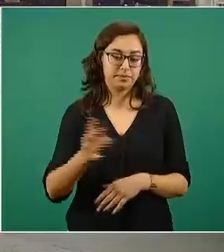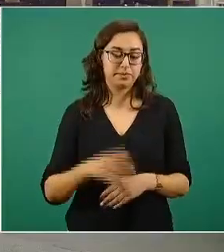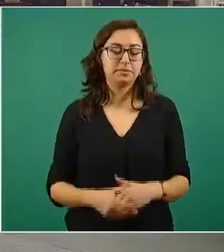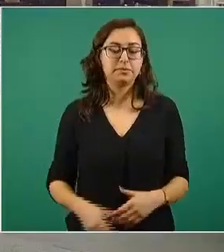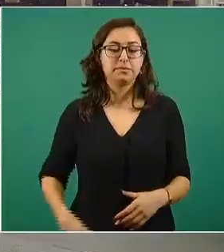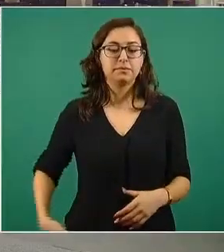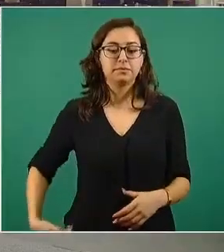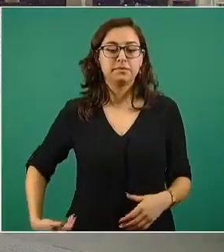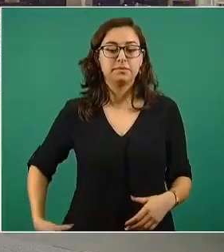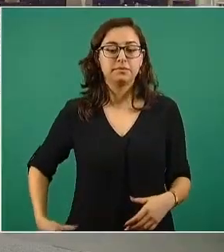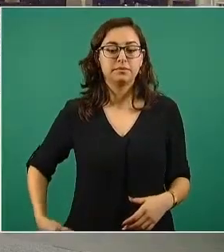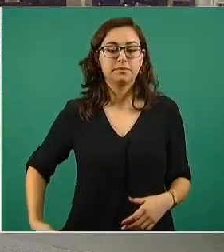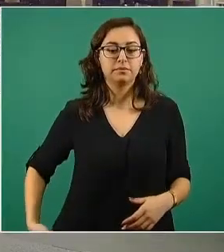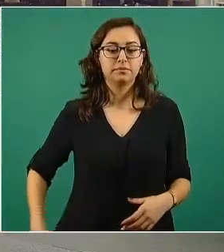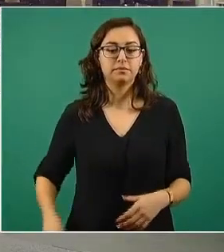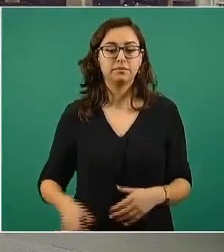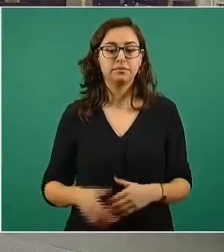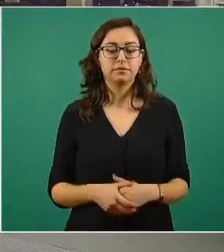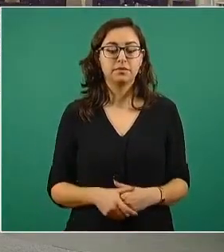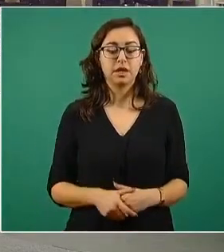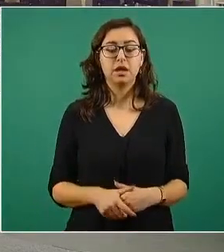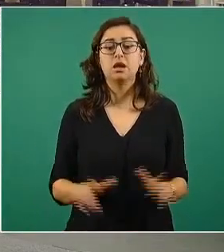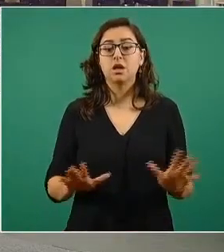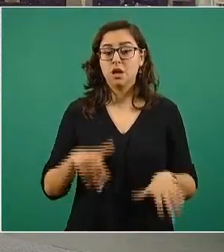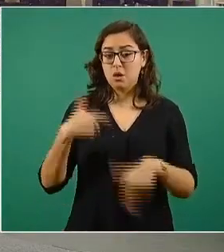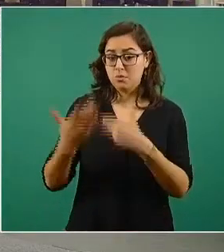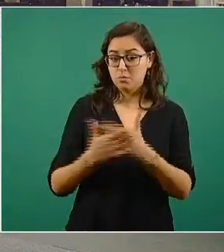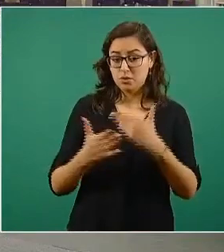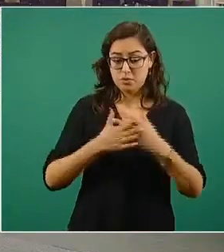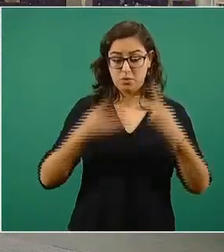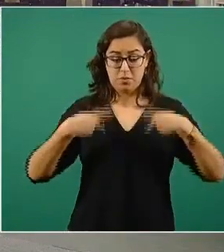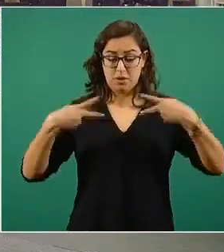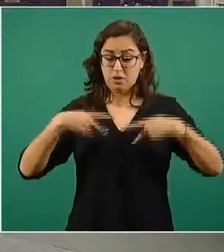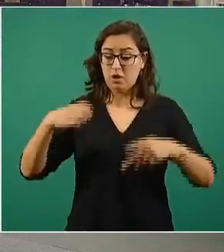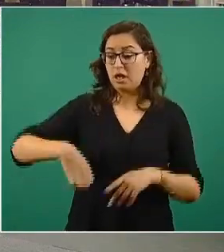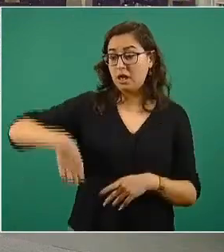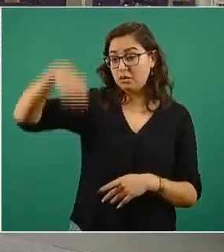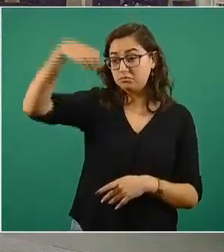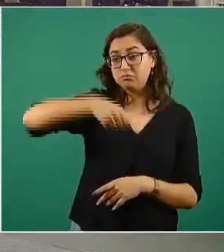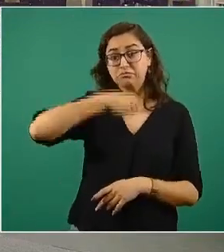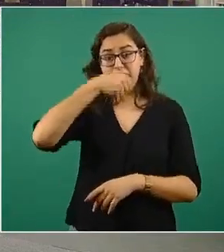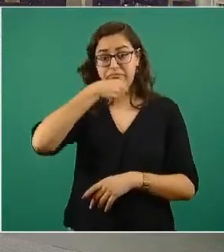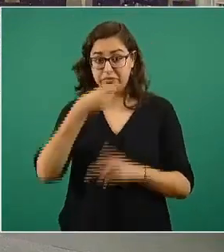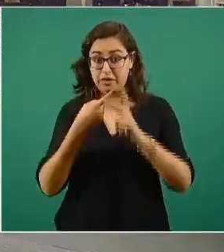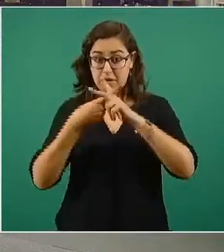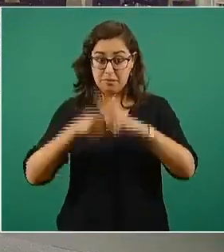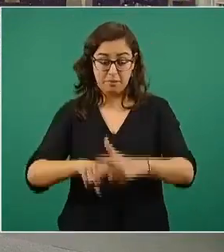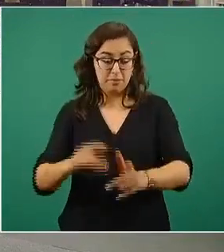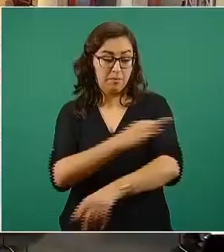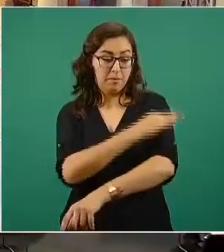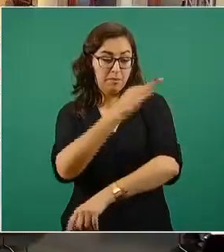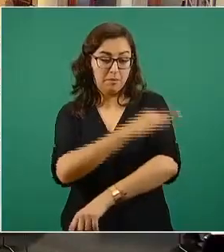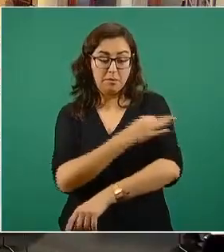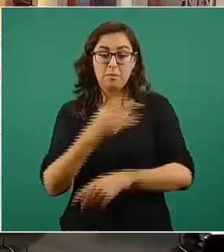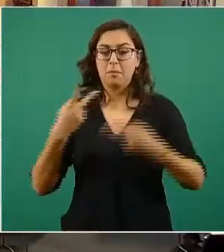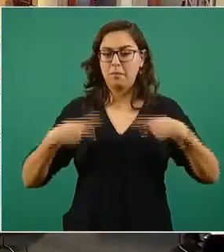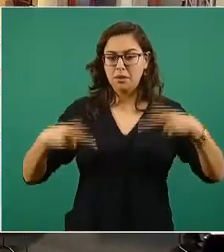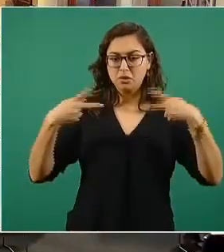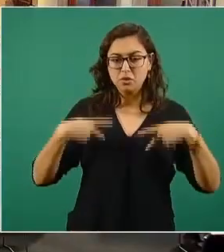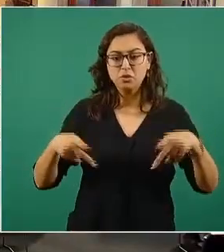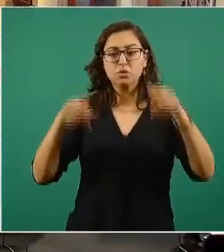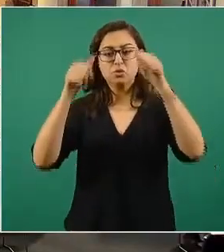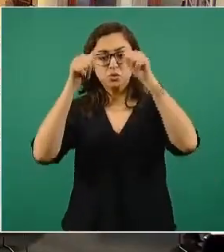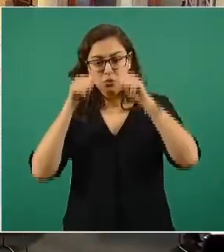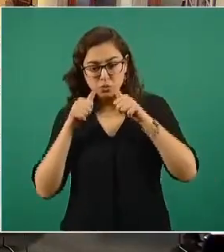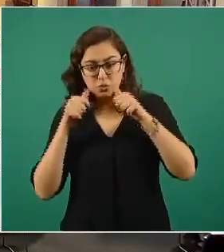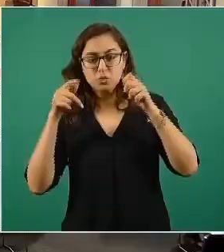por ejemplo, cuando ya llegue el momento de los adultos mayores, las personas que tienen debilidad visual o las